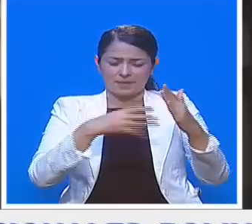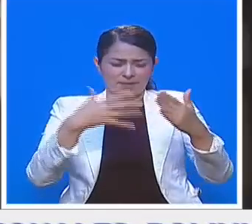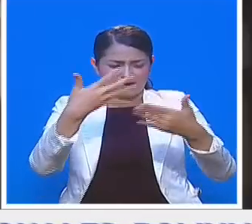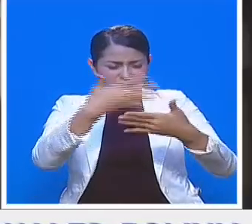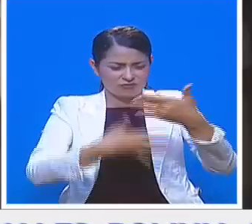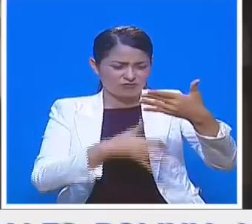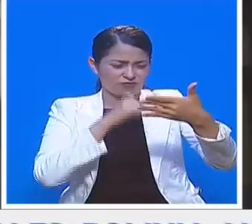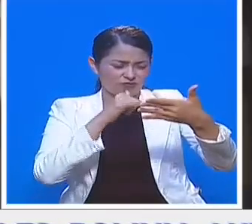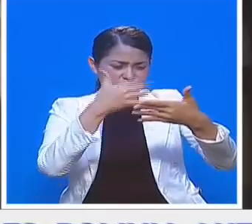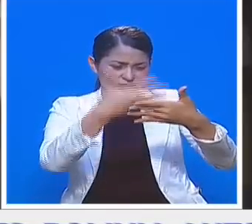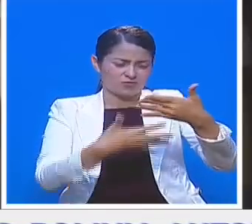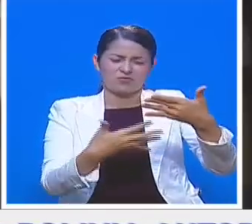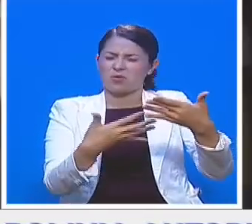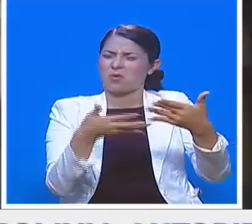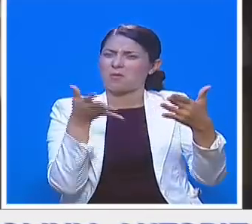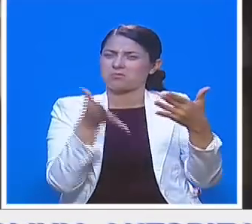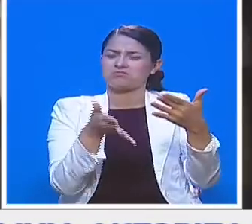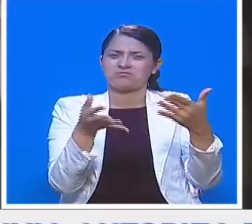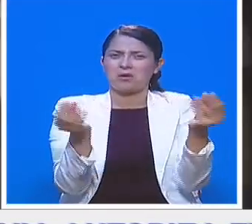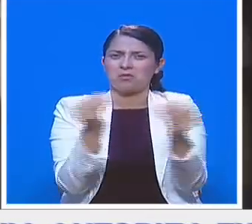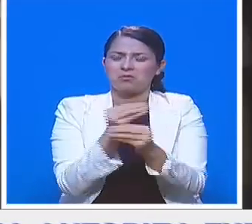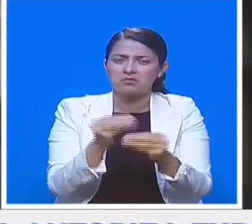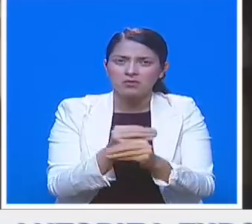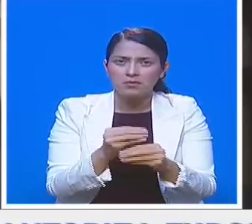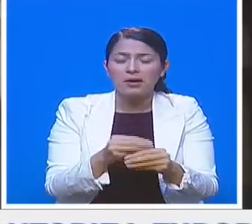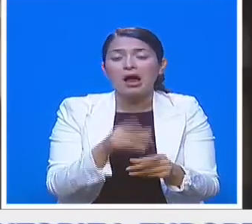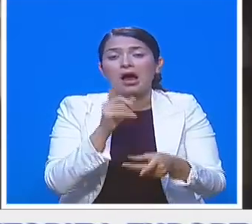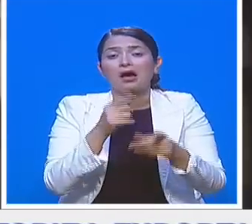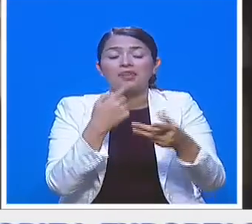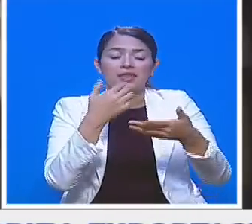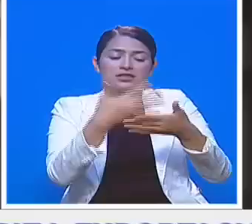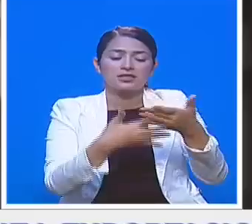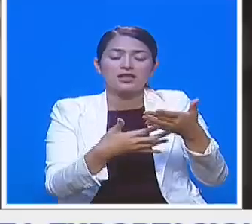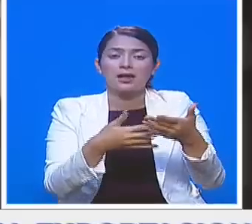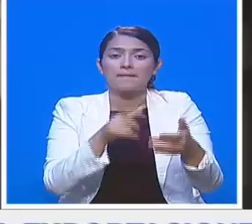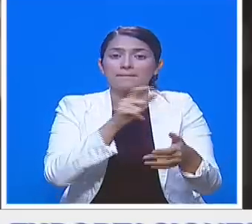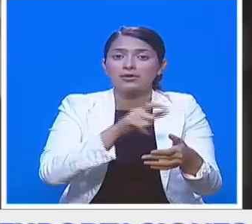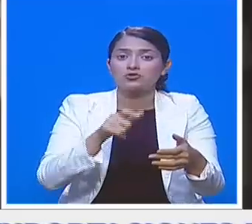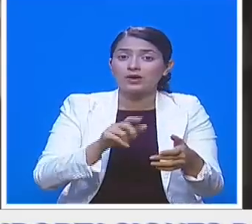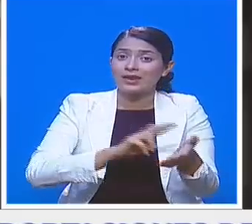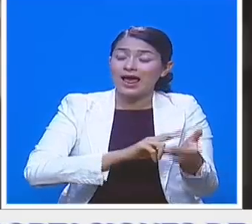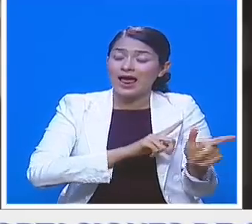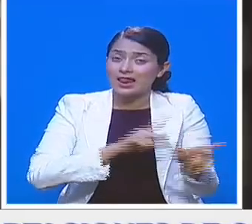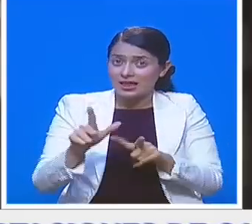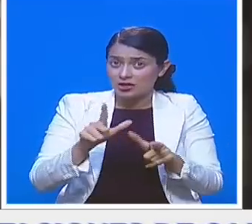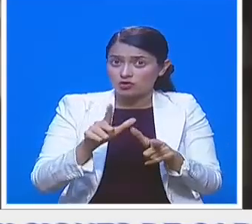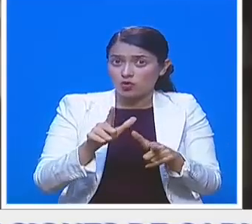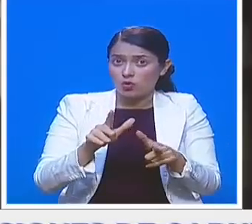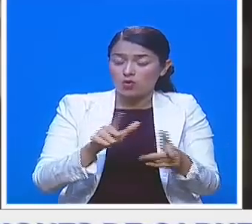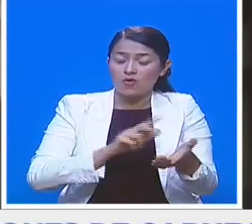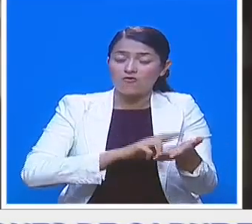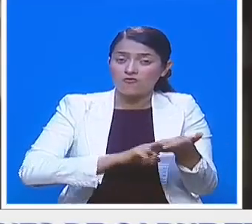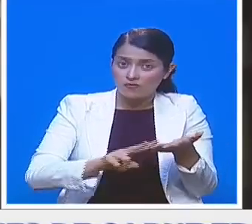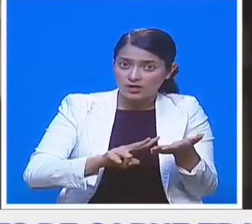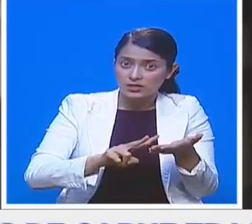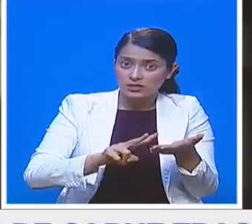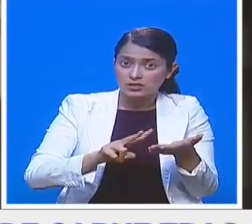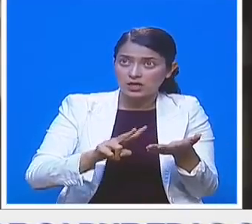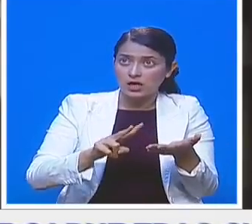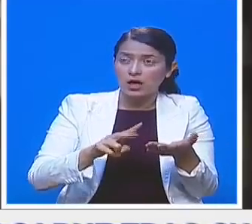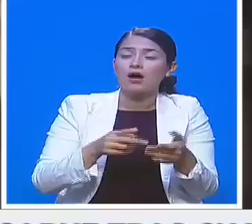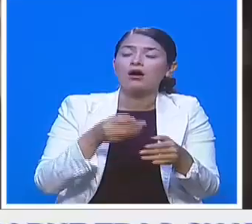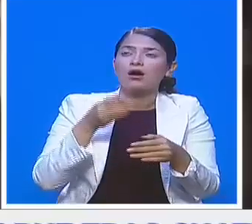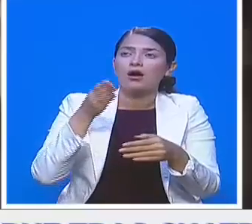tanto contradictorio. En un punto dice que la medida no afecta a quienes ya tienen visa, es solo los que se la van a